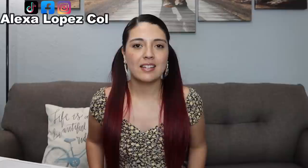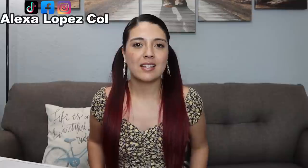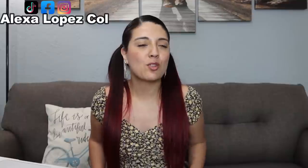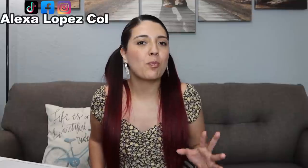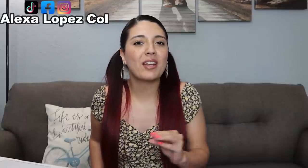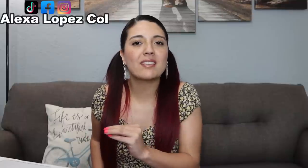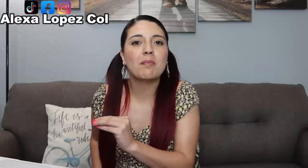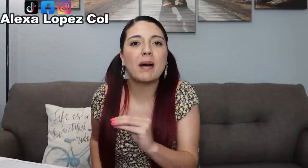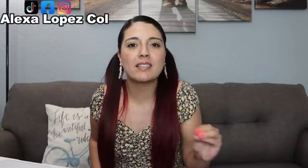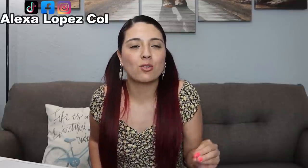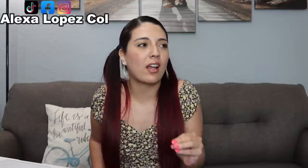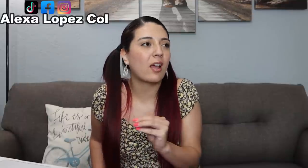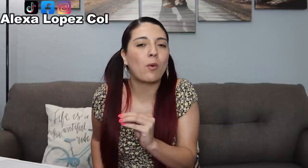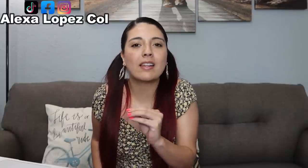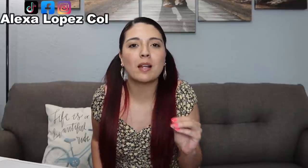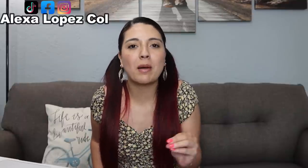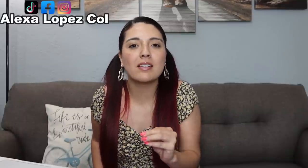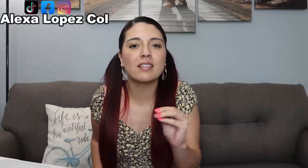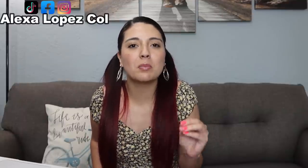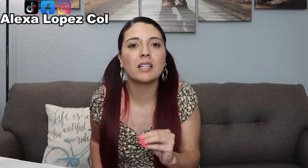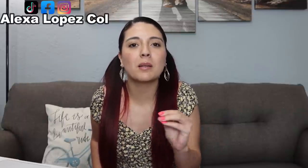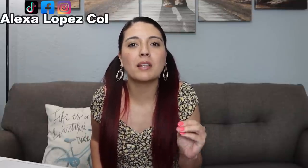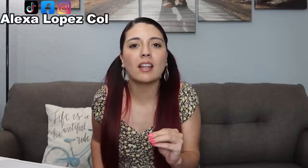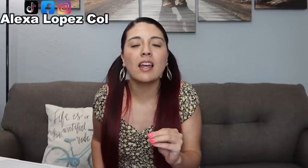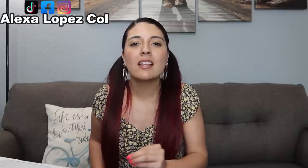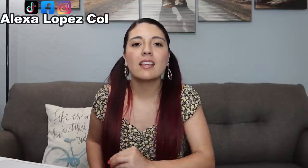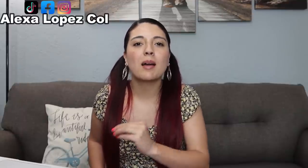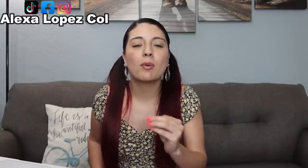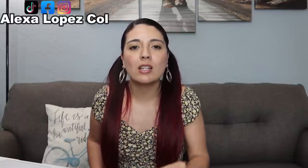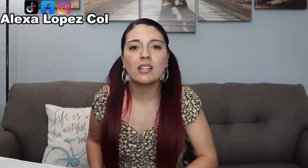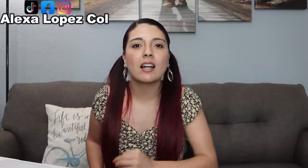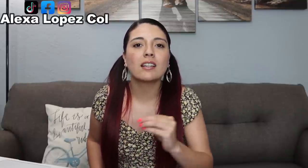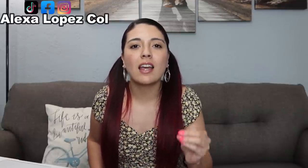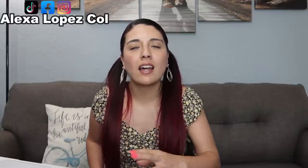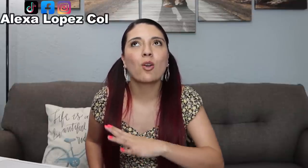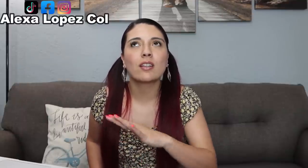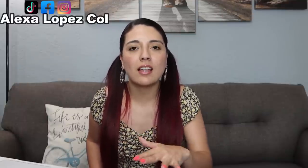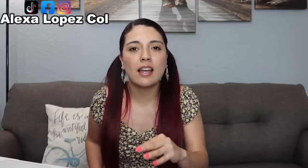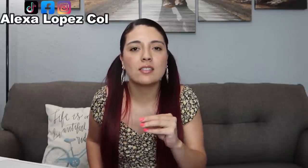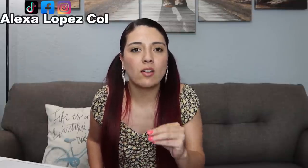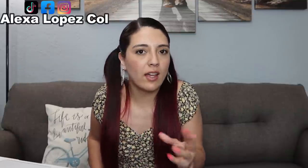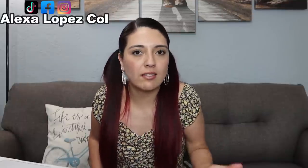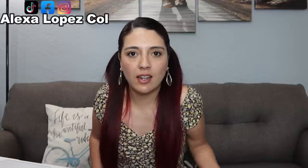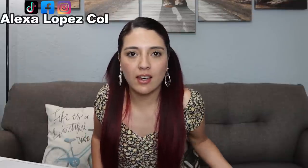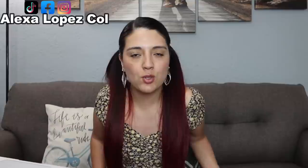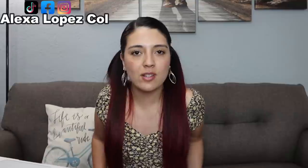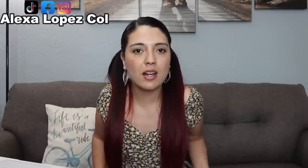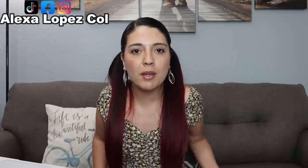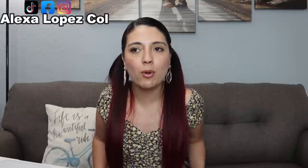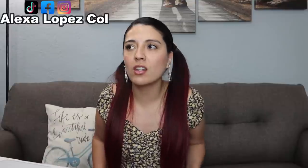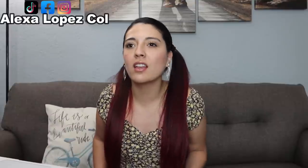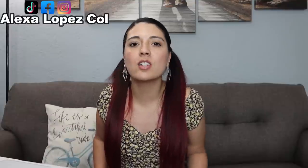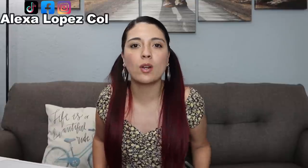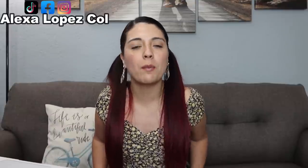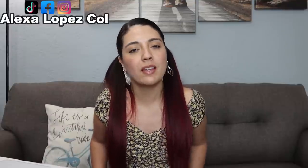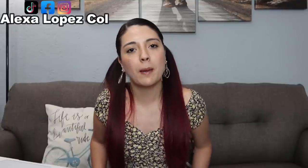planeta, que se supone que es el básico, o sea, que cualquier país, independientemente de la política que tenga, de lo que sea, es, oiga, tiene derecho a estar